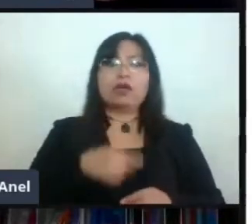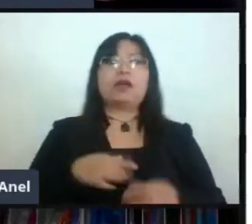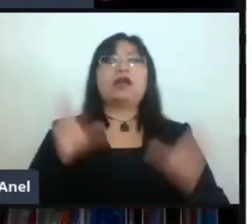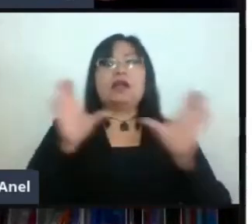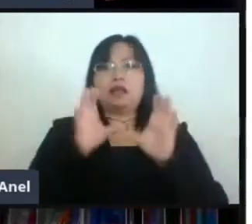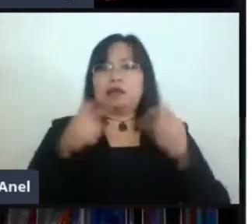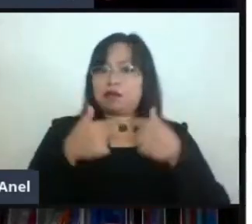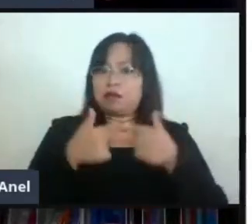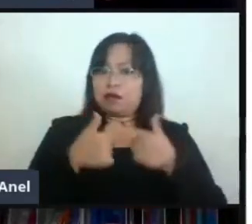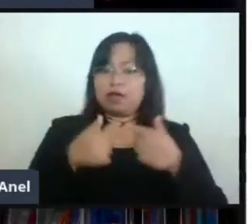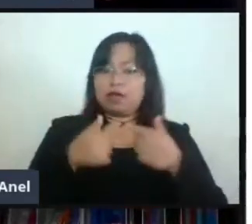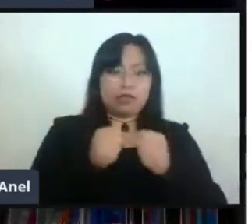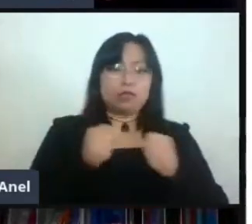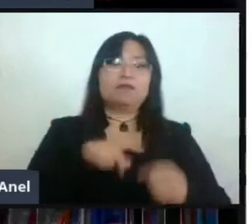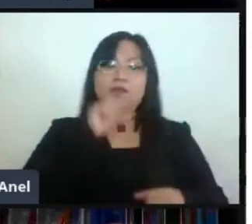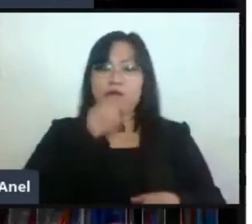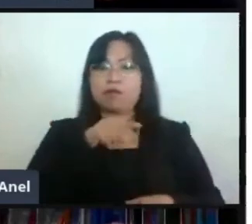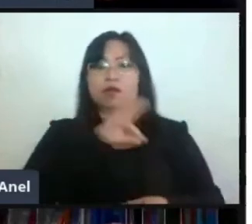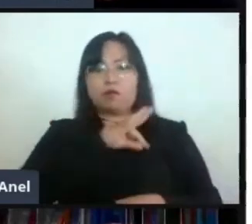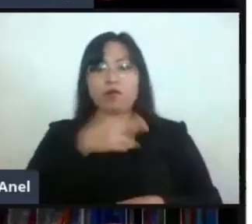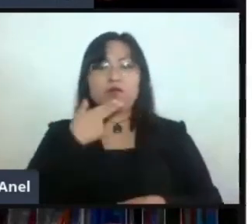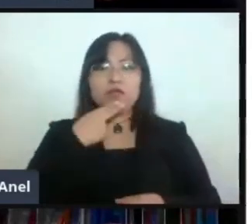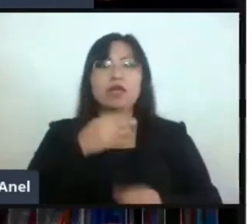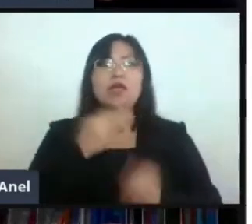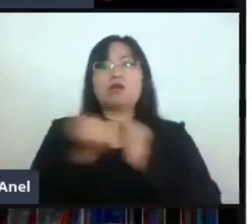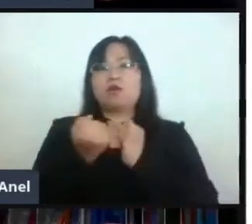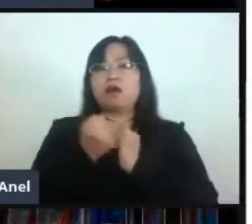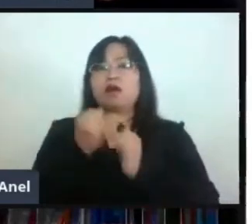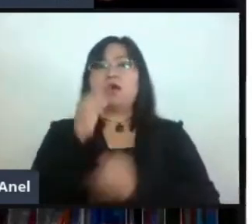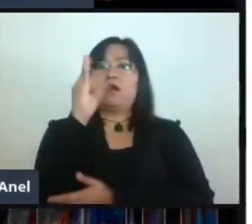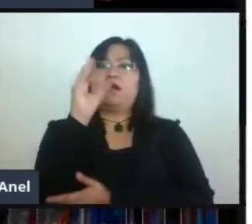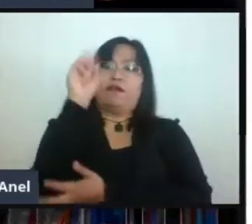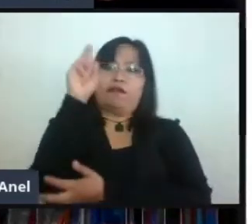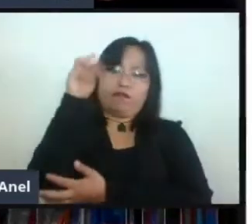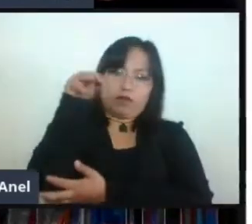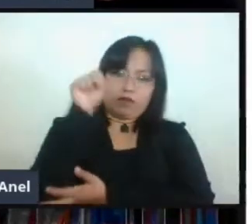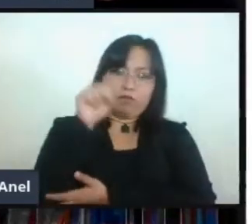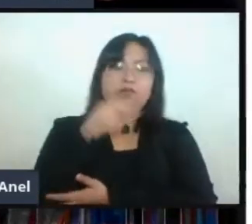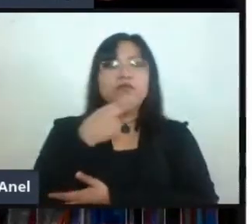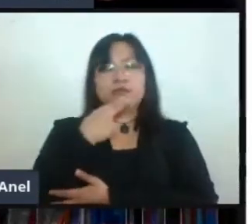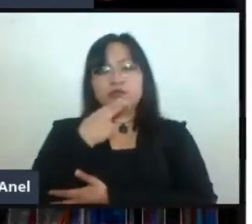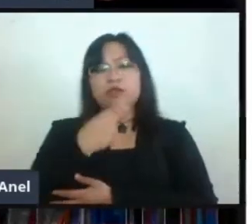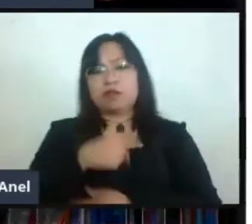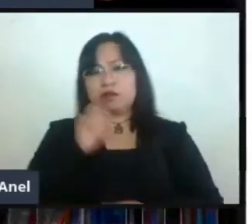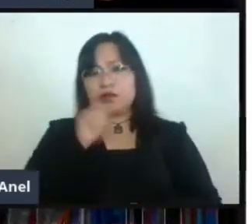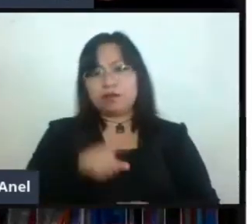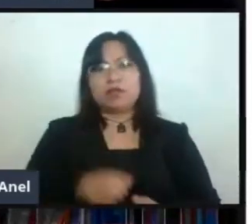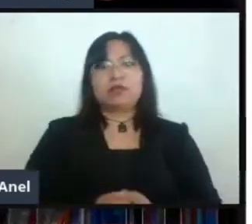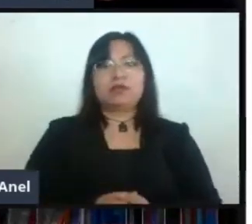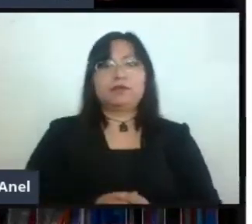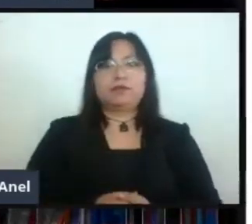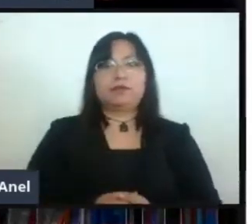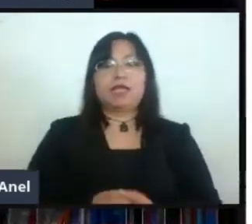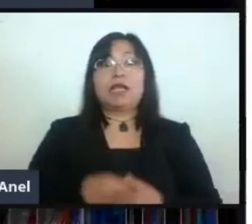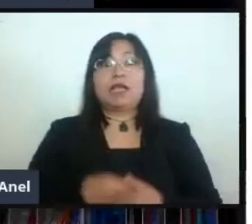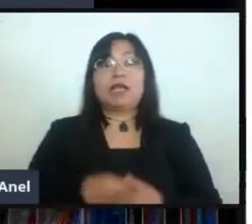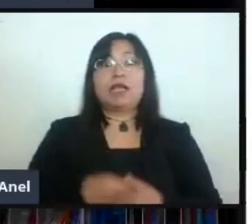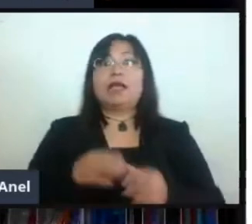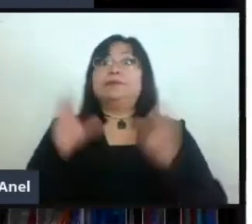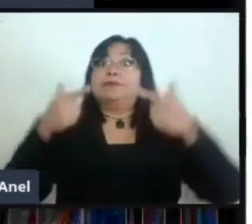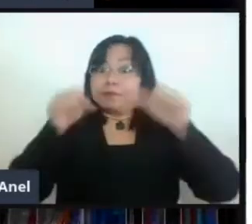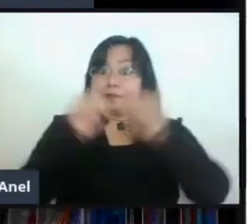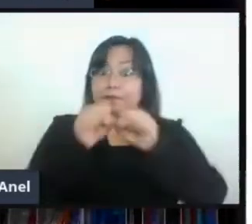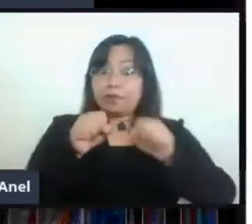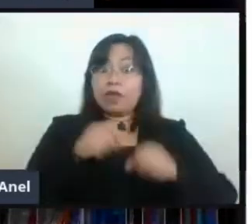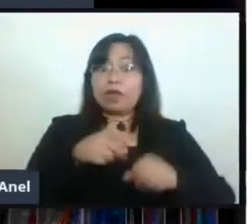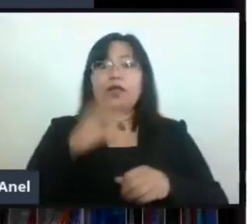hacer desde Classroom, lo podemos hacer. Classroom nos ofrece una gran cantidad de opciones para